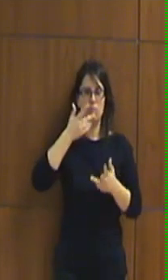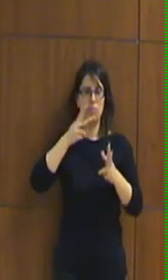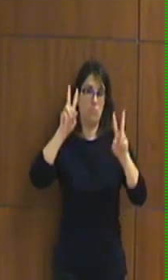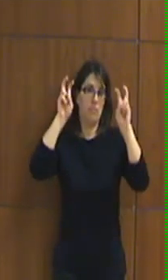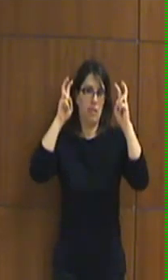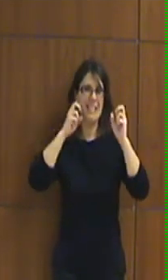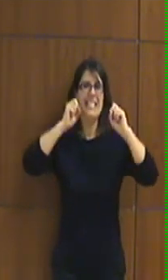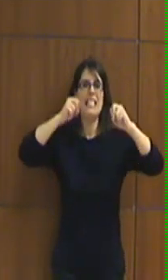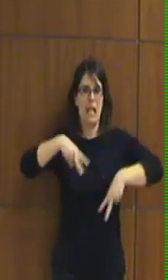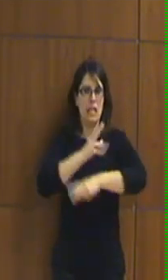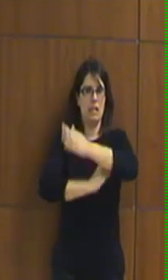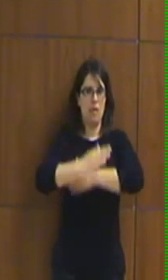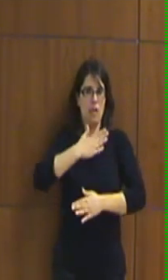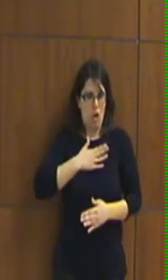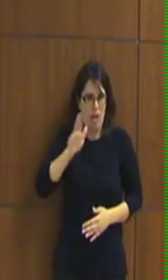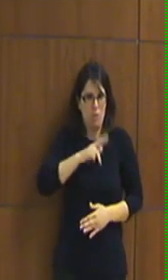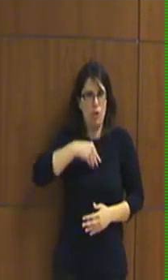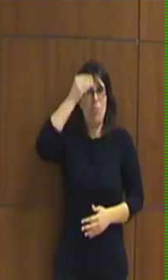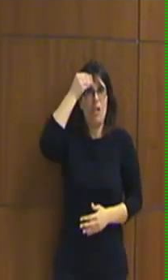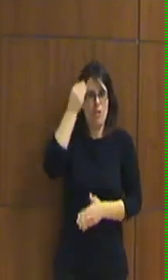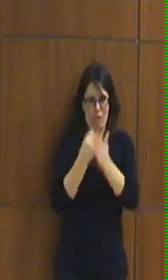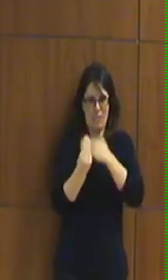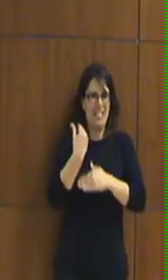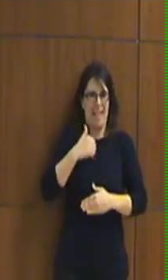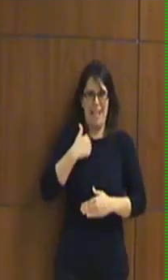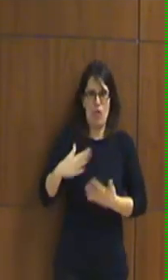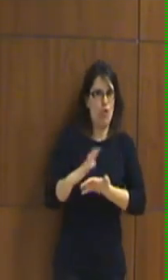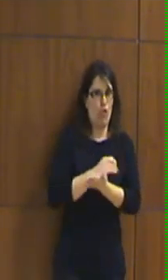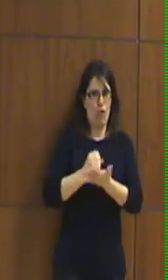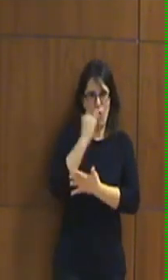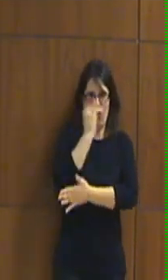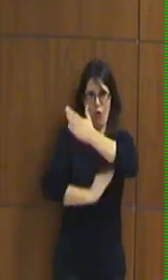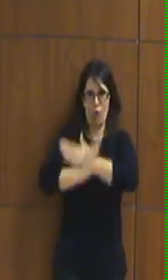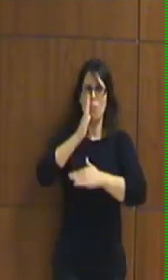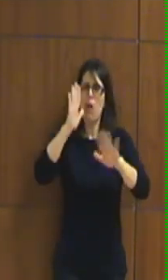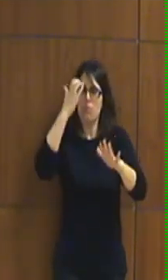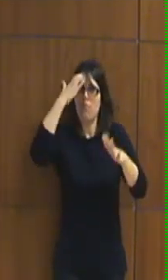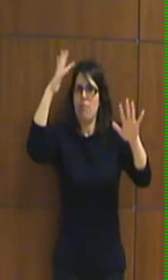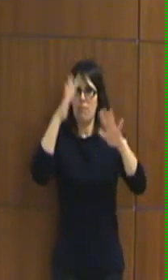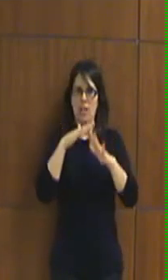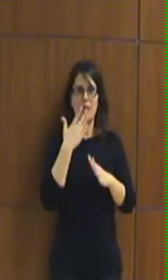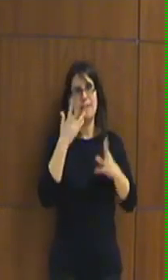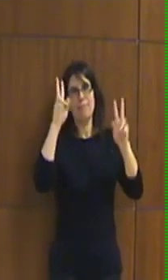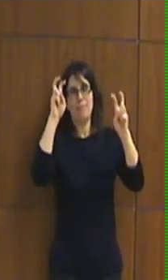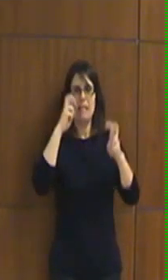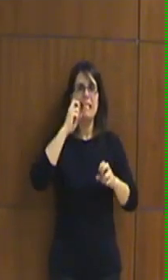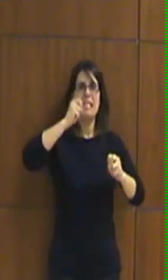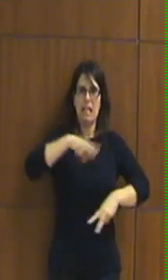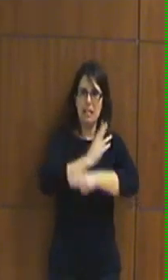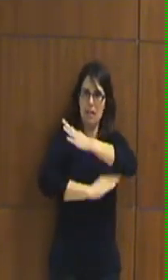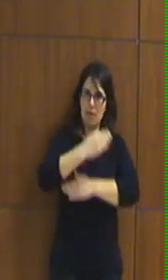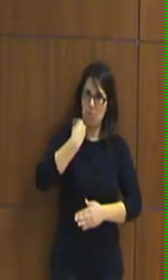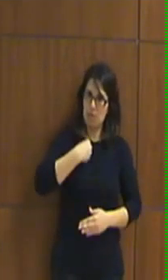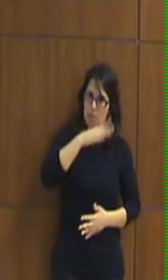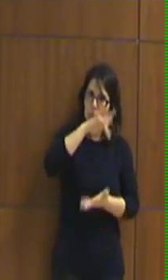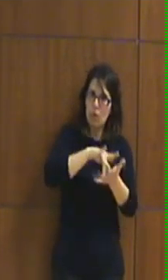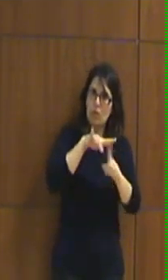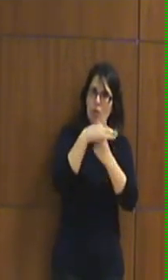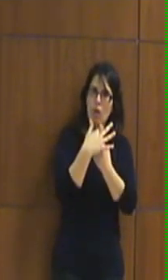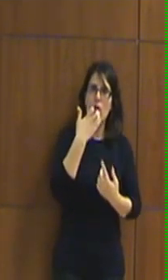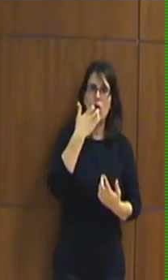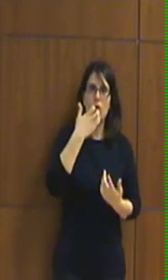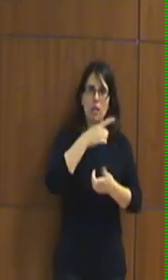yo repito que todas tienen, pero que en todos los grupos pasa un poco eso a veces, o los cambios culturales, los cambios tecnológicos,